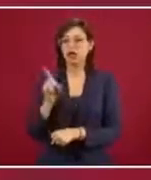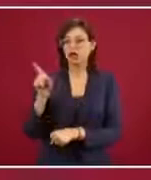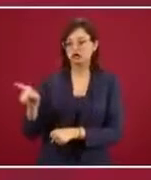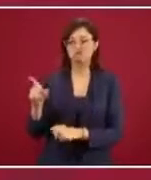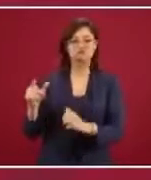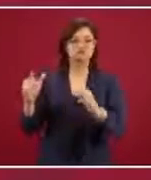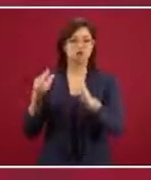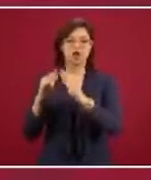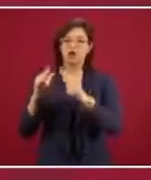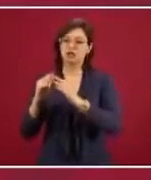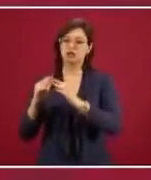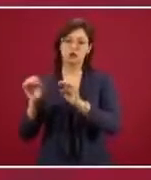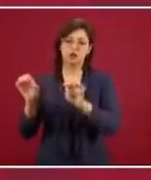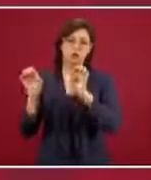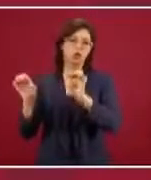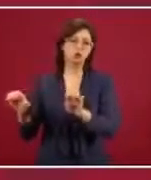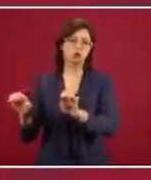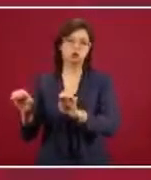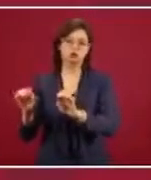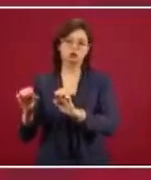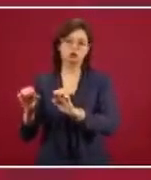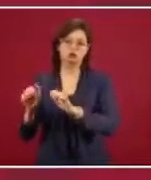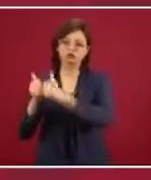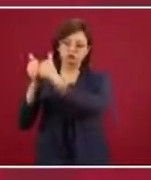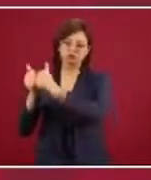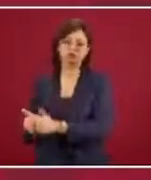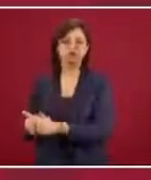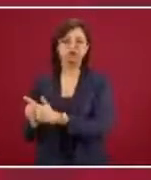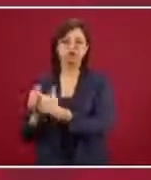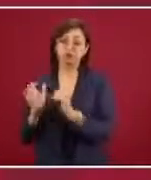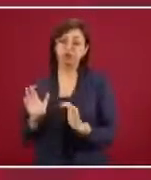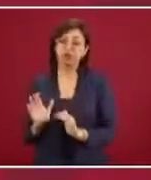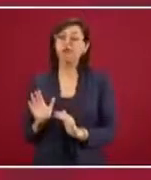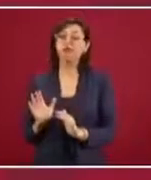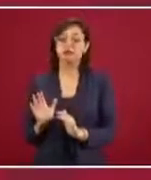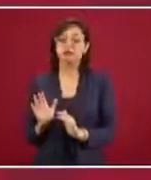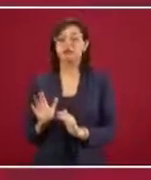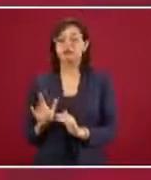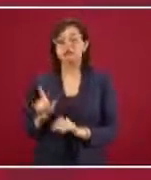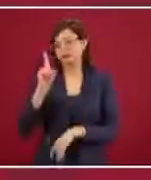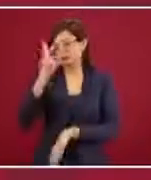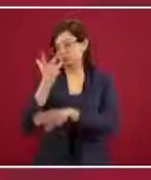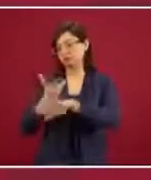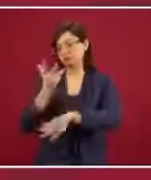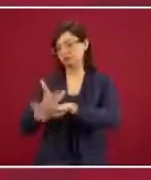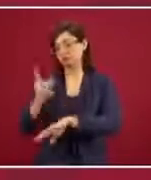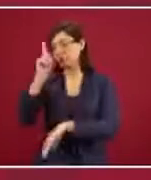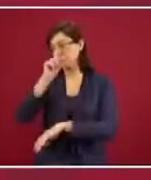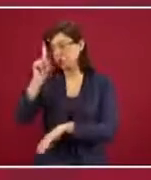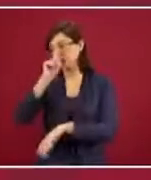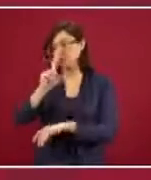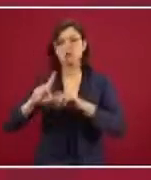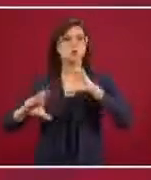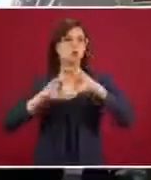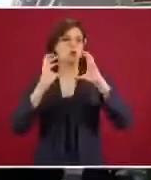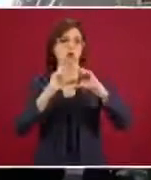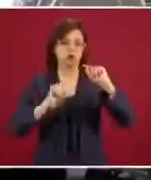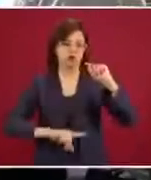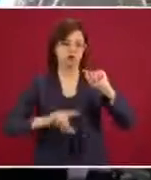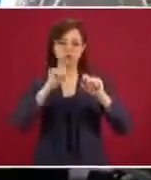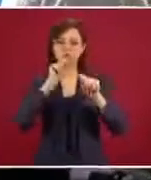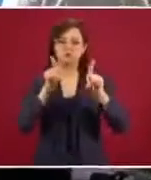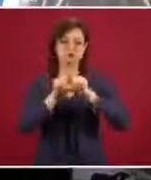recluido por las recomendaciones que hay en Estados Unidos y en México